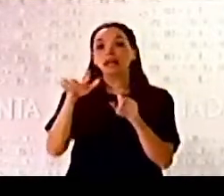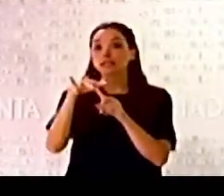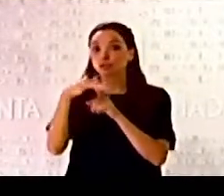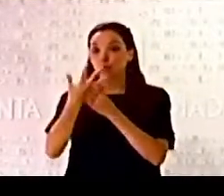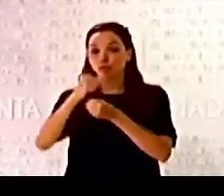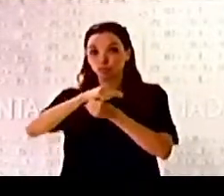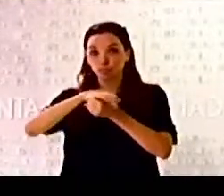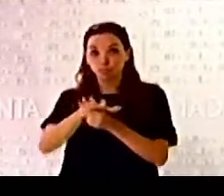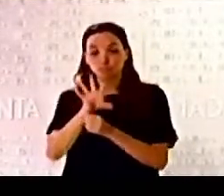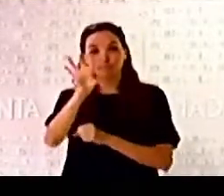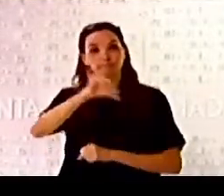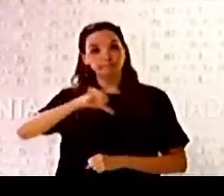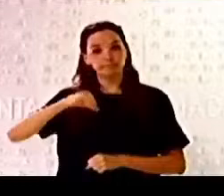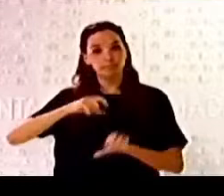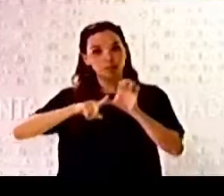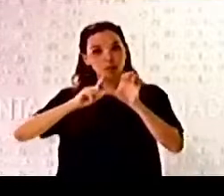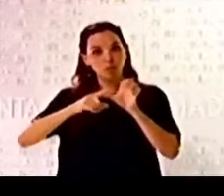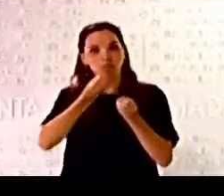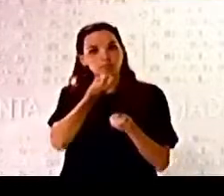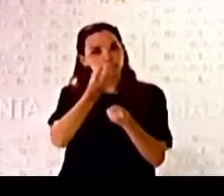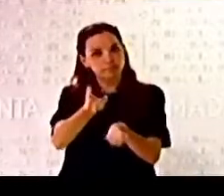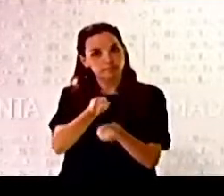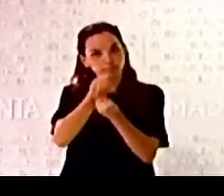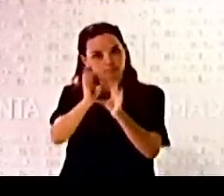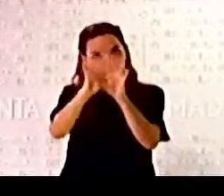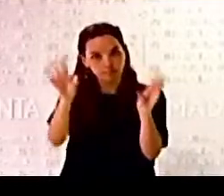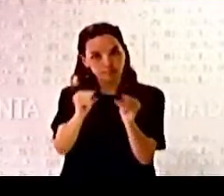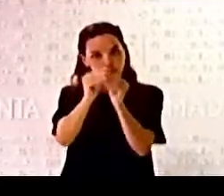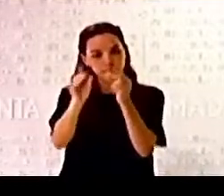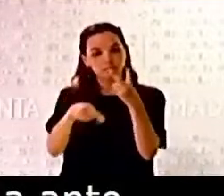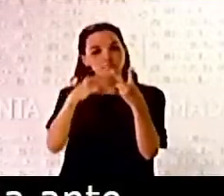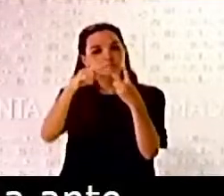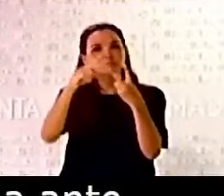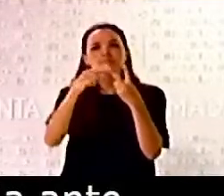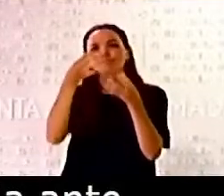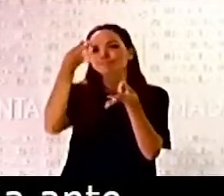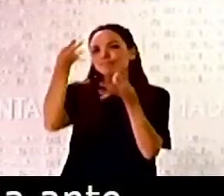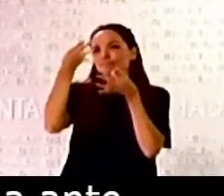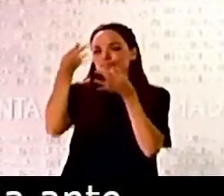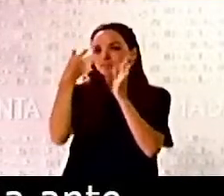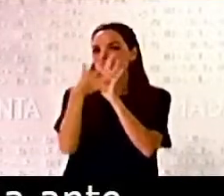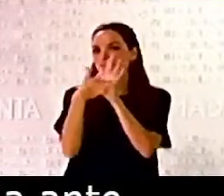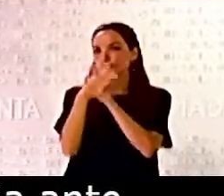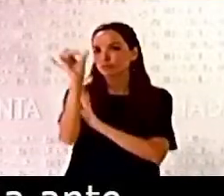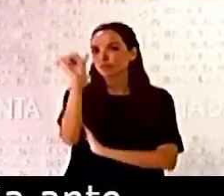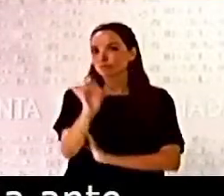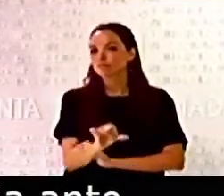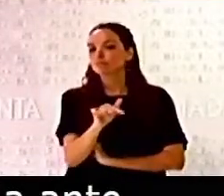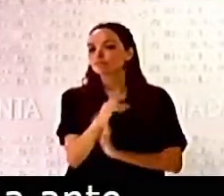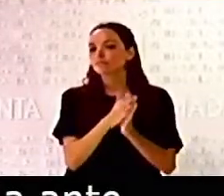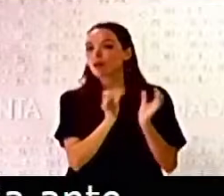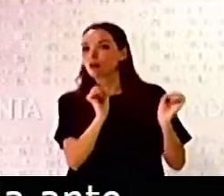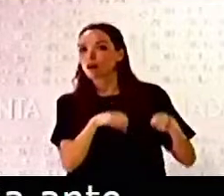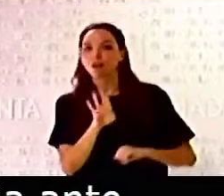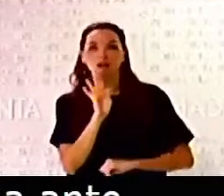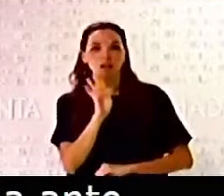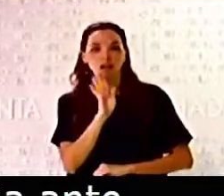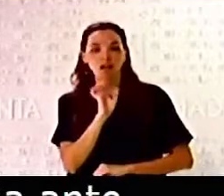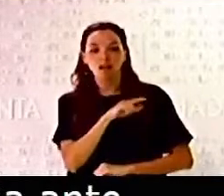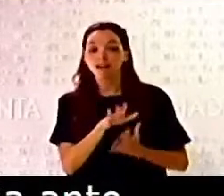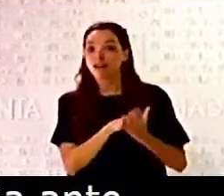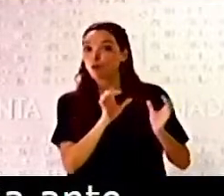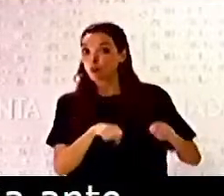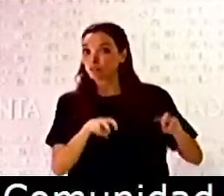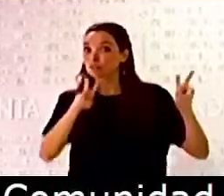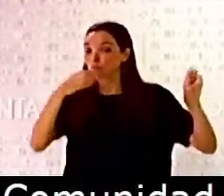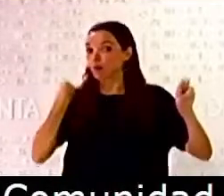la Comunidad Autónoma de Extremadura. En segundo lugar, detallarles los acuerdos en esta materia